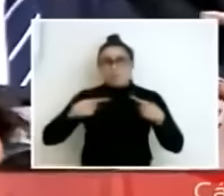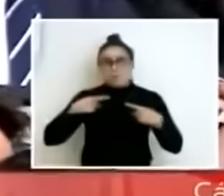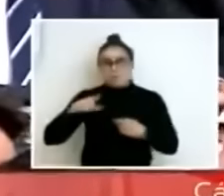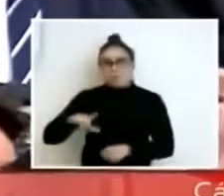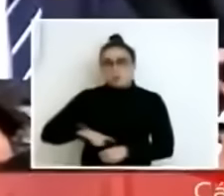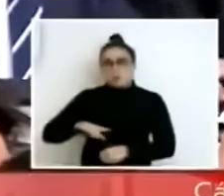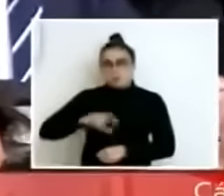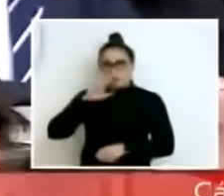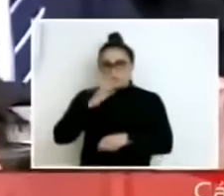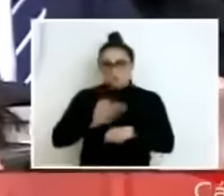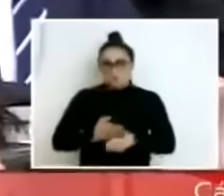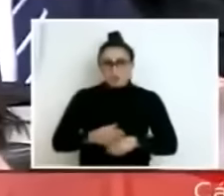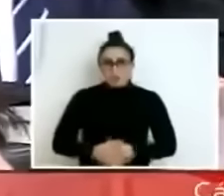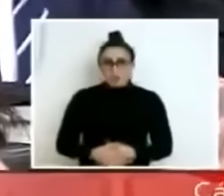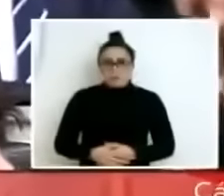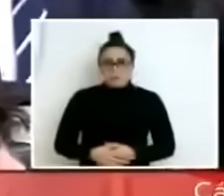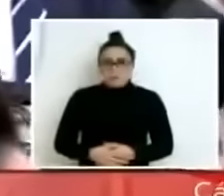treses